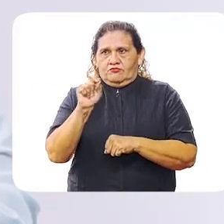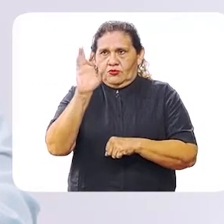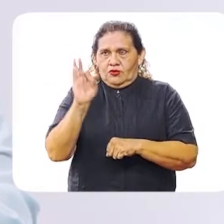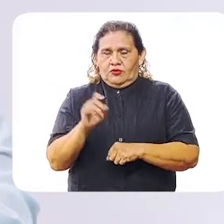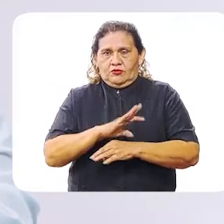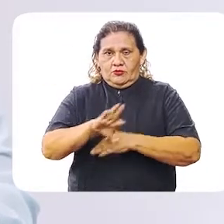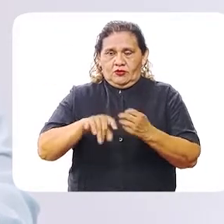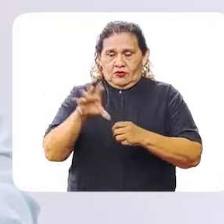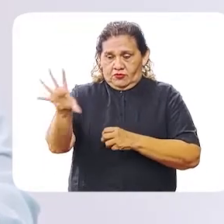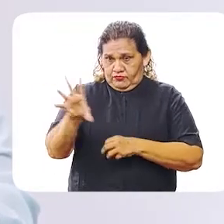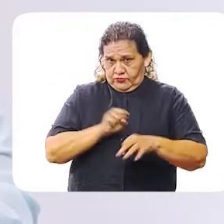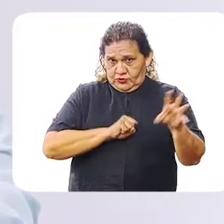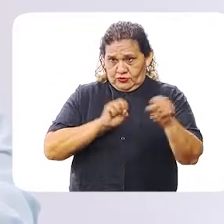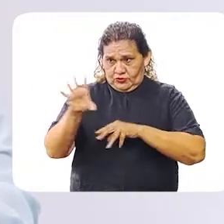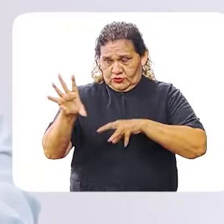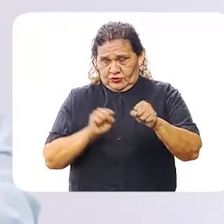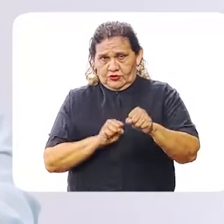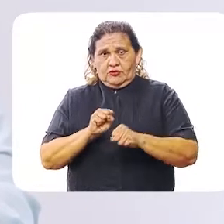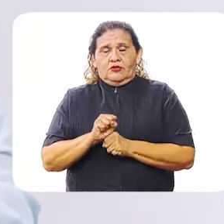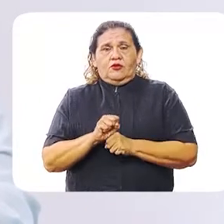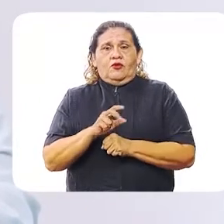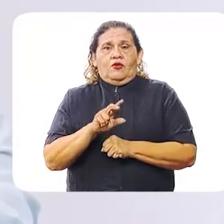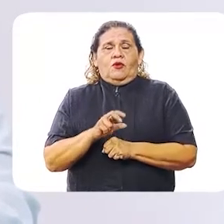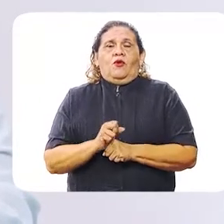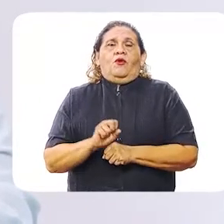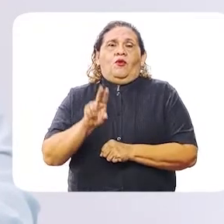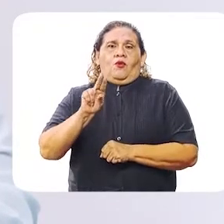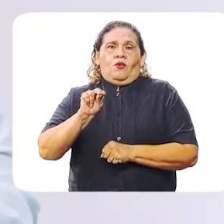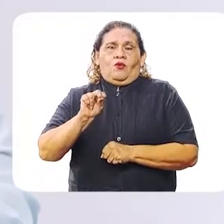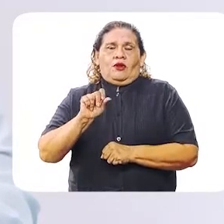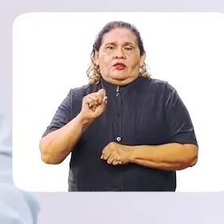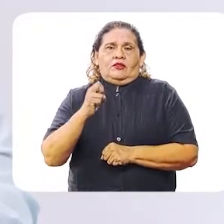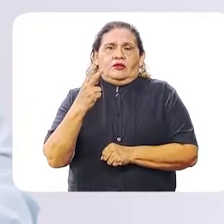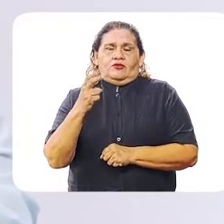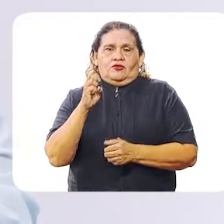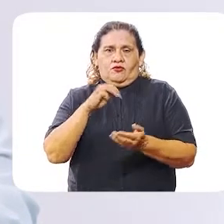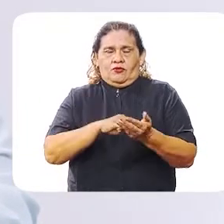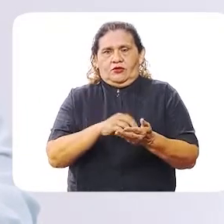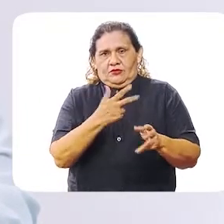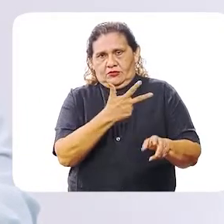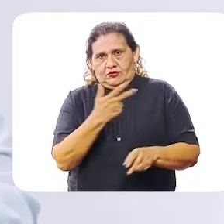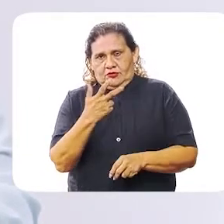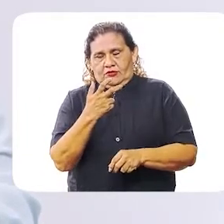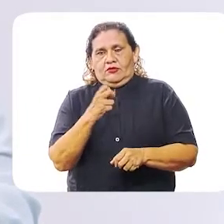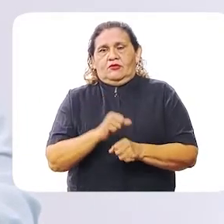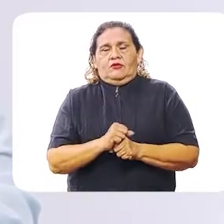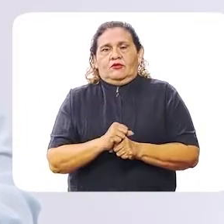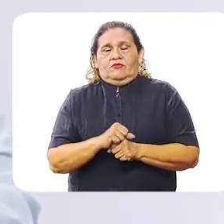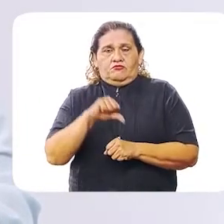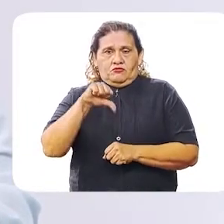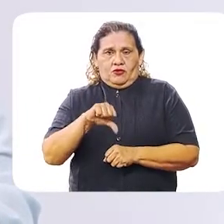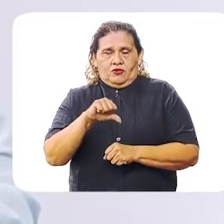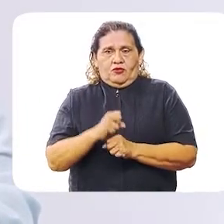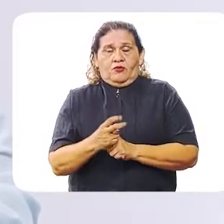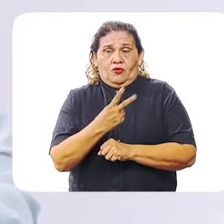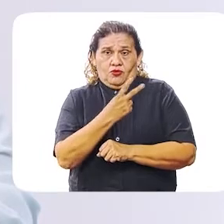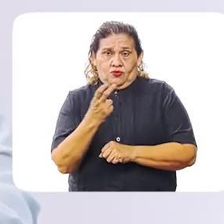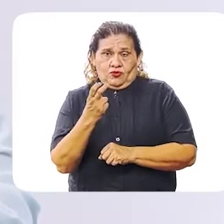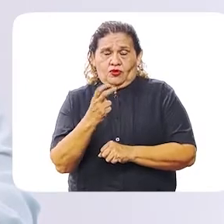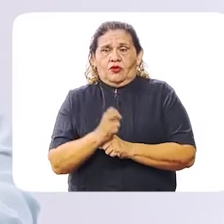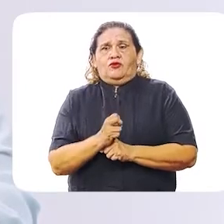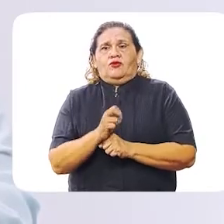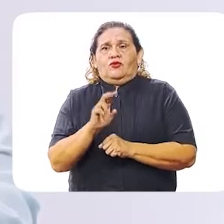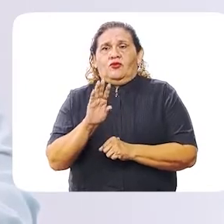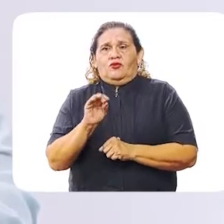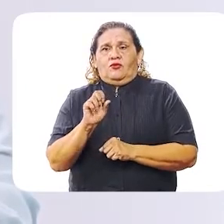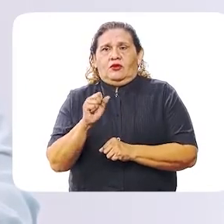del total de contagios registrados, que es 42.760. Hoy se detectaron